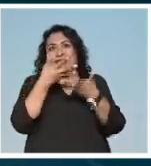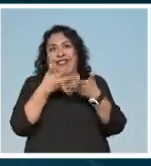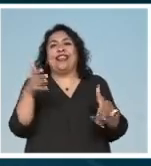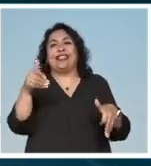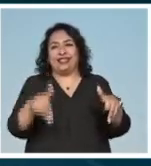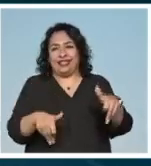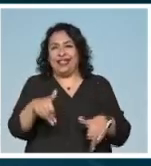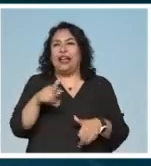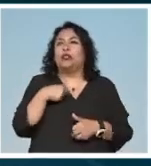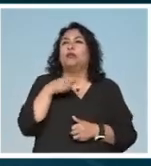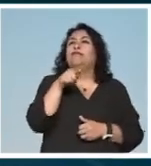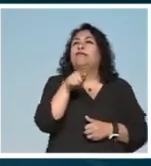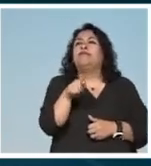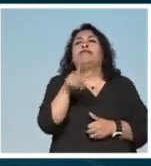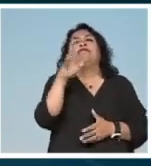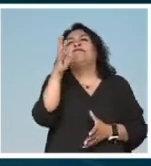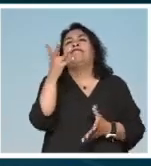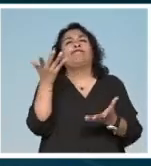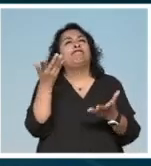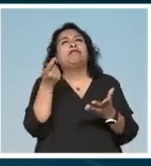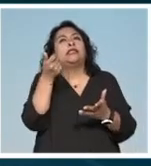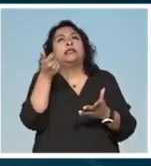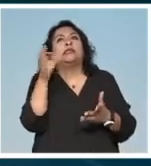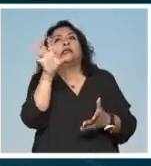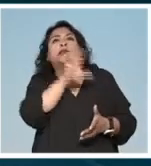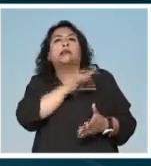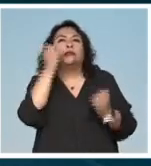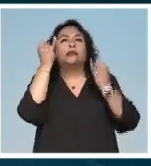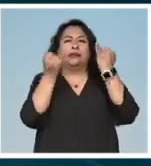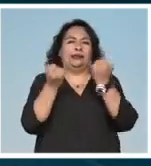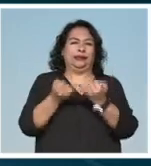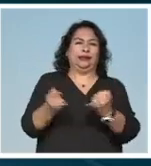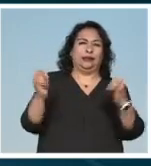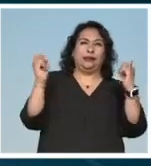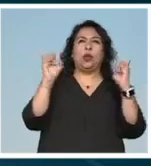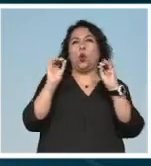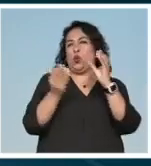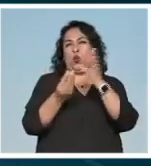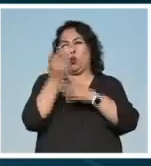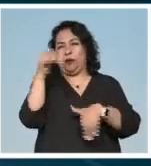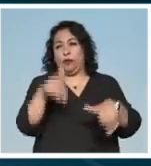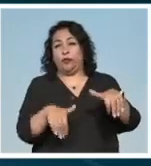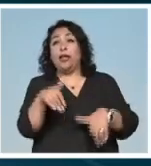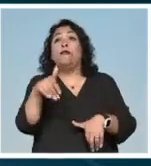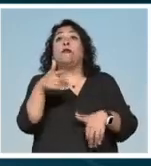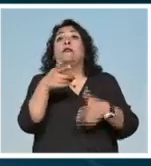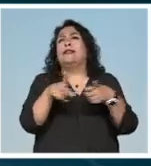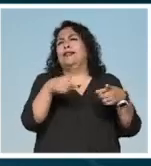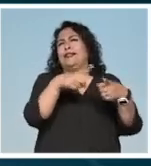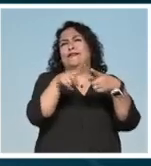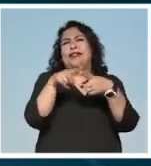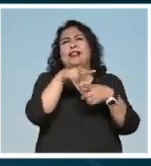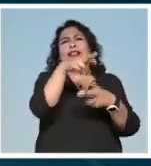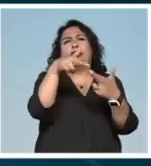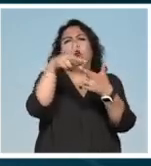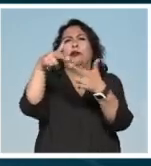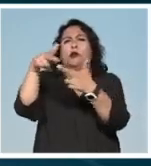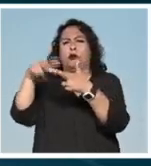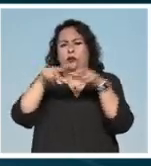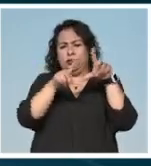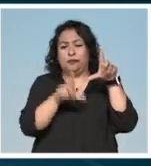teatro, considerada un escaparate fundamental para la creación independiente y emergente que se desarrolla en distintas regiones del